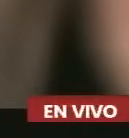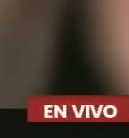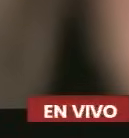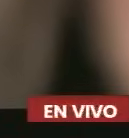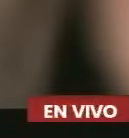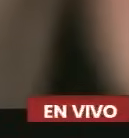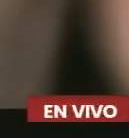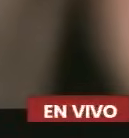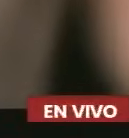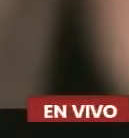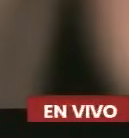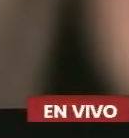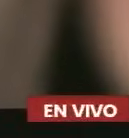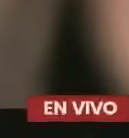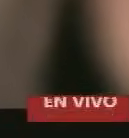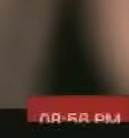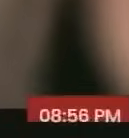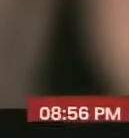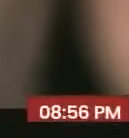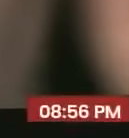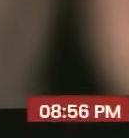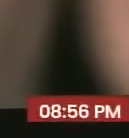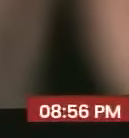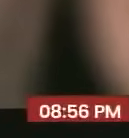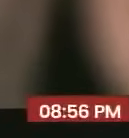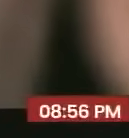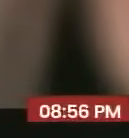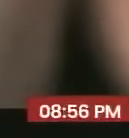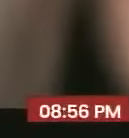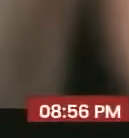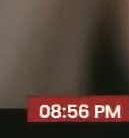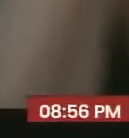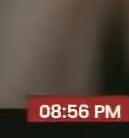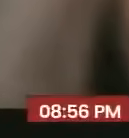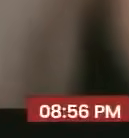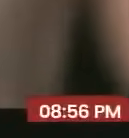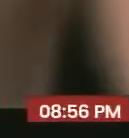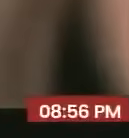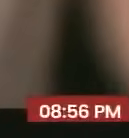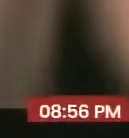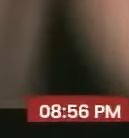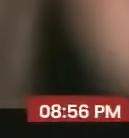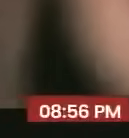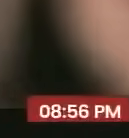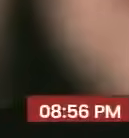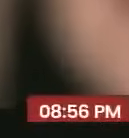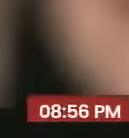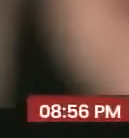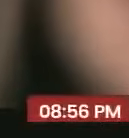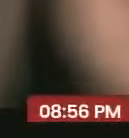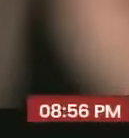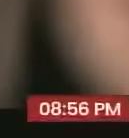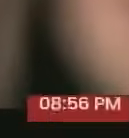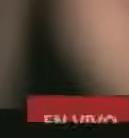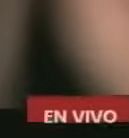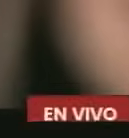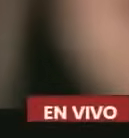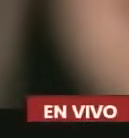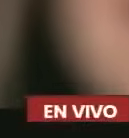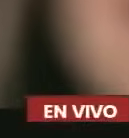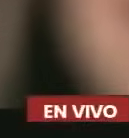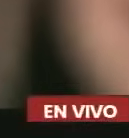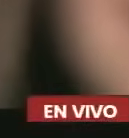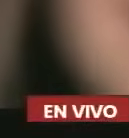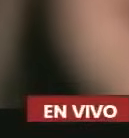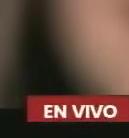socializar, de llegar a un acuerdo como tal que lleve a las dos partes a un acuerdo. Pero la ExxonMobil, estos últimos